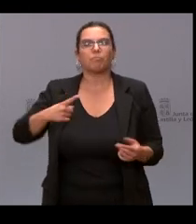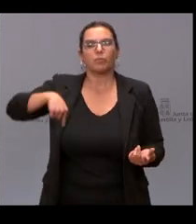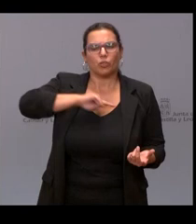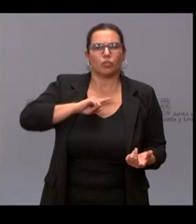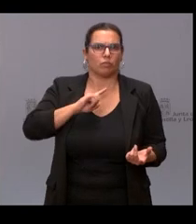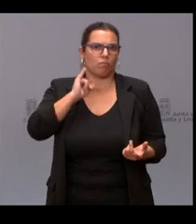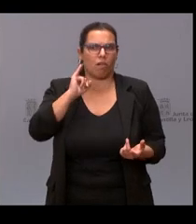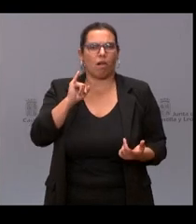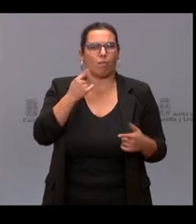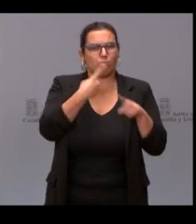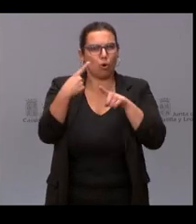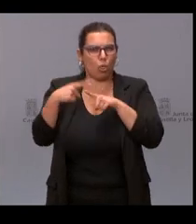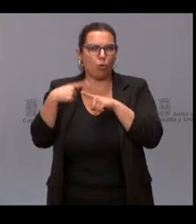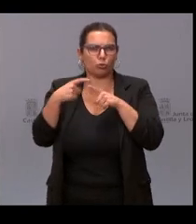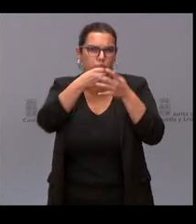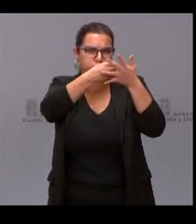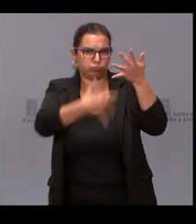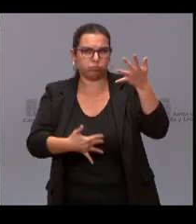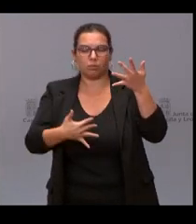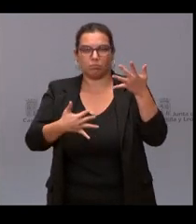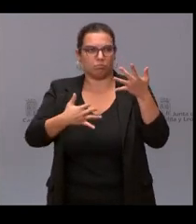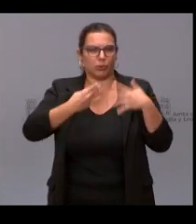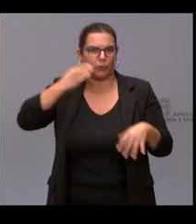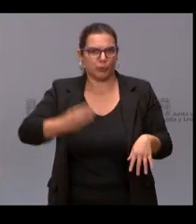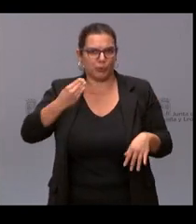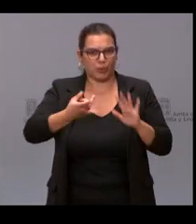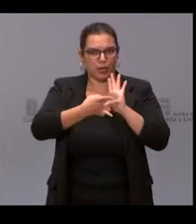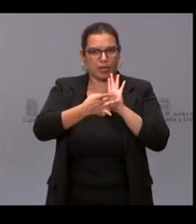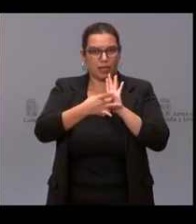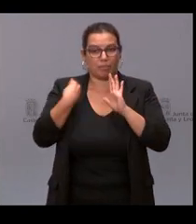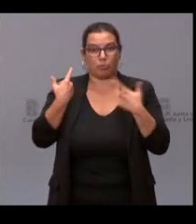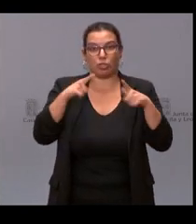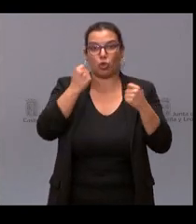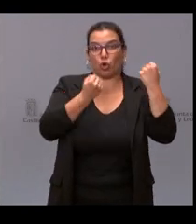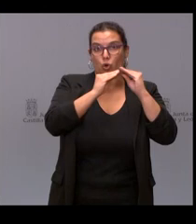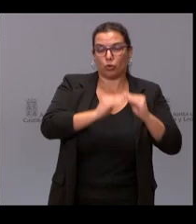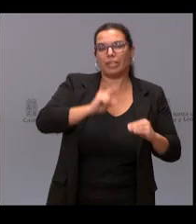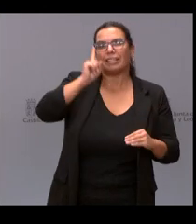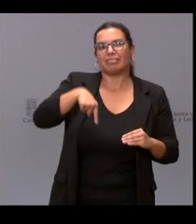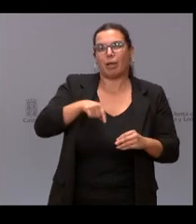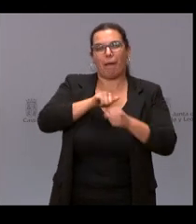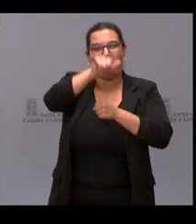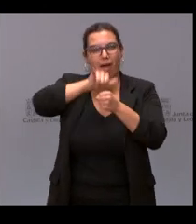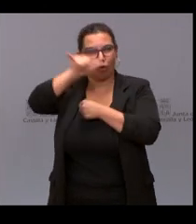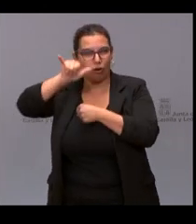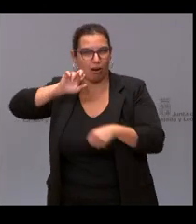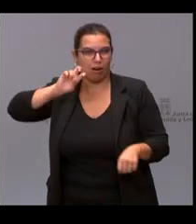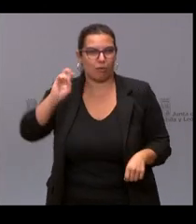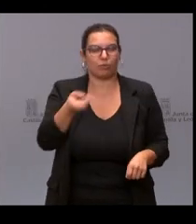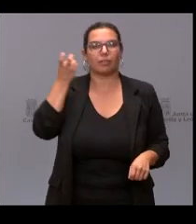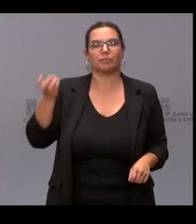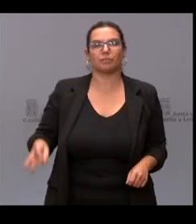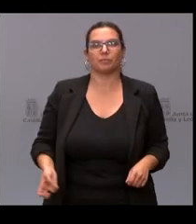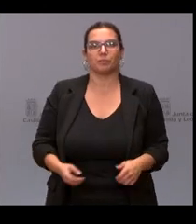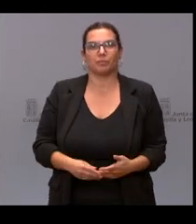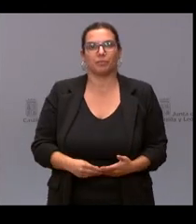cartera de productos de primera línea, no solamente en el sector de la automoción, sino también de la aeronáutica.